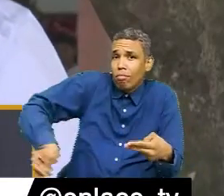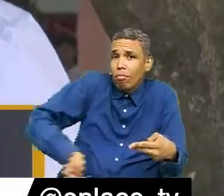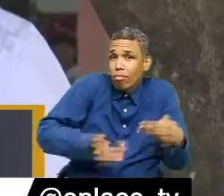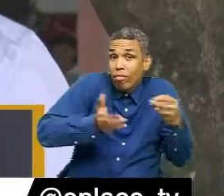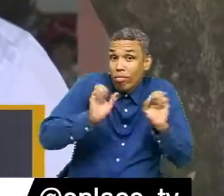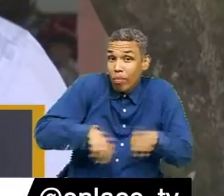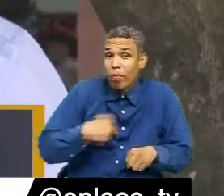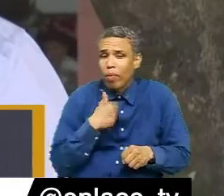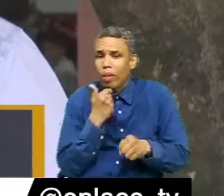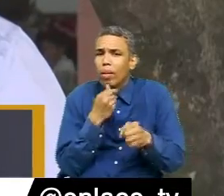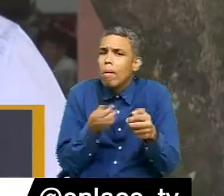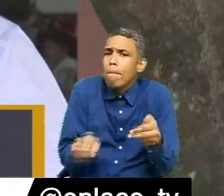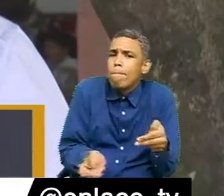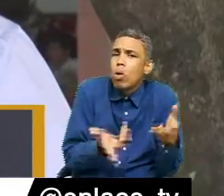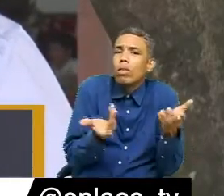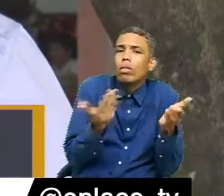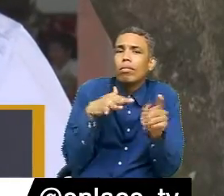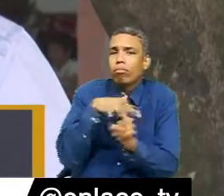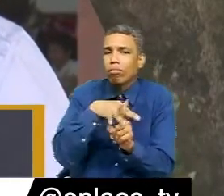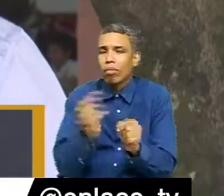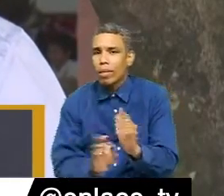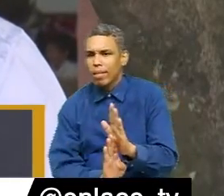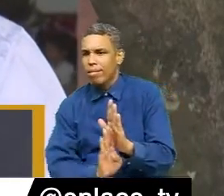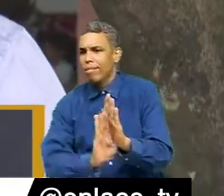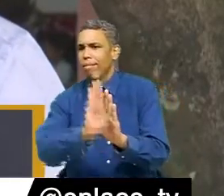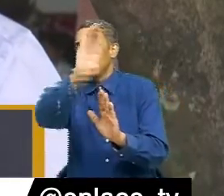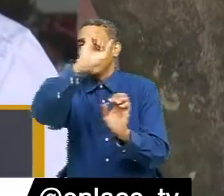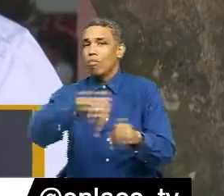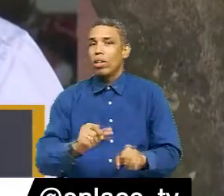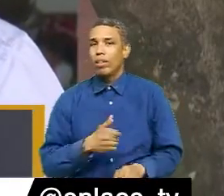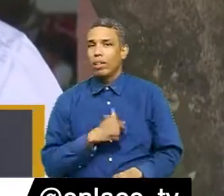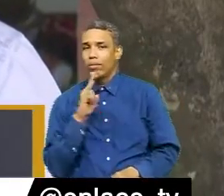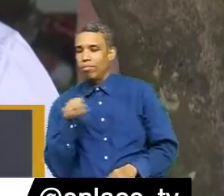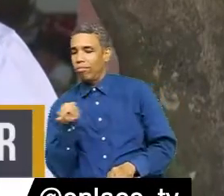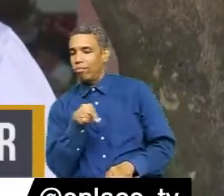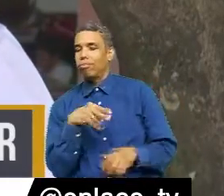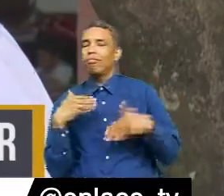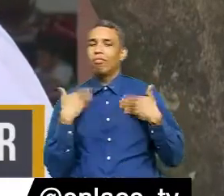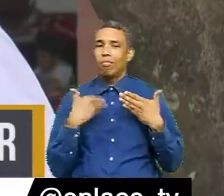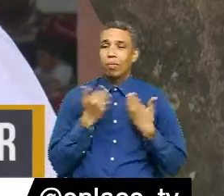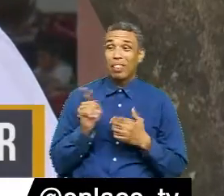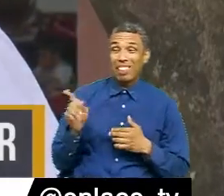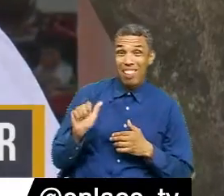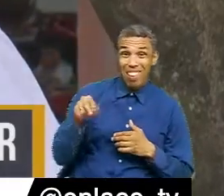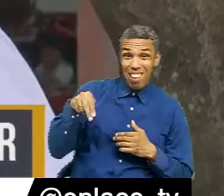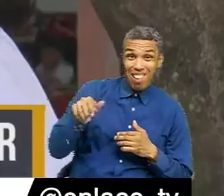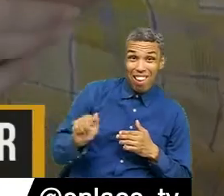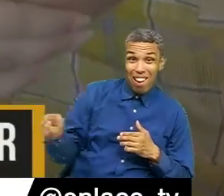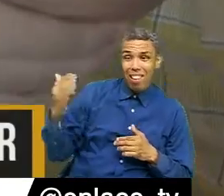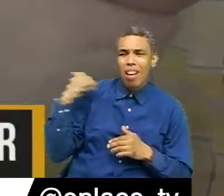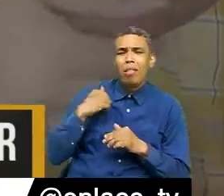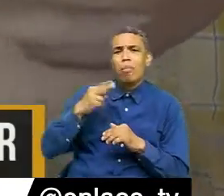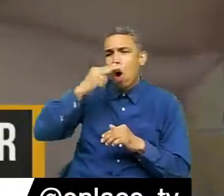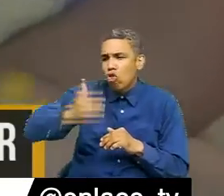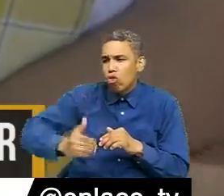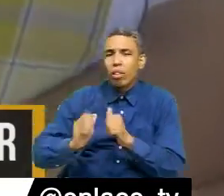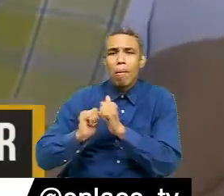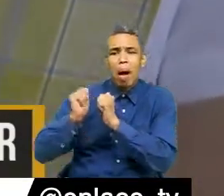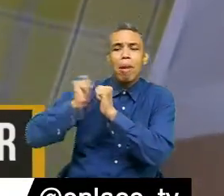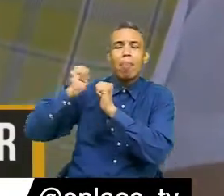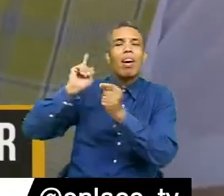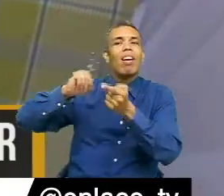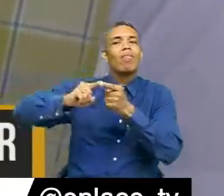uno de los más altos del país, ¿sí? nos enorgullece, y más Ana María, que viene con nosotros desde primerito de primaria. Aspira a estudiar